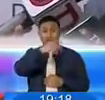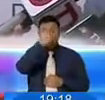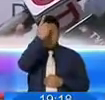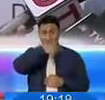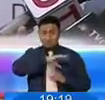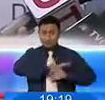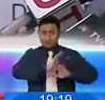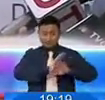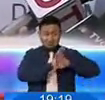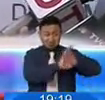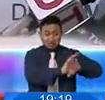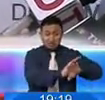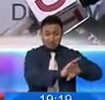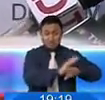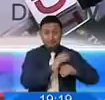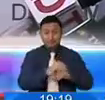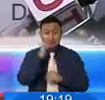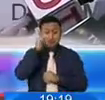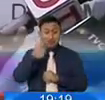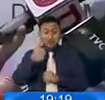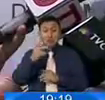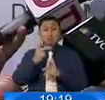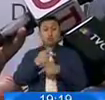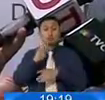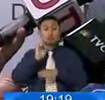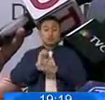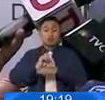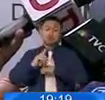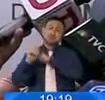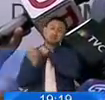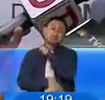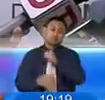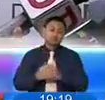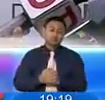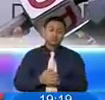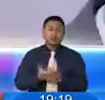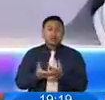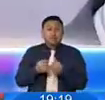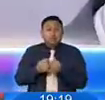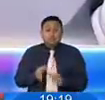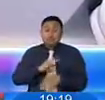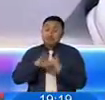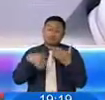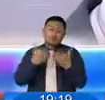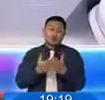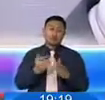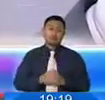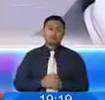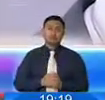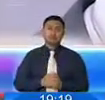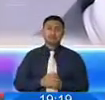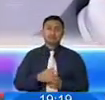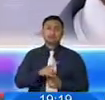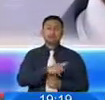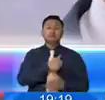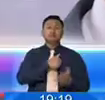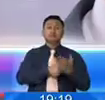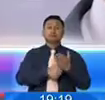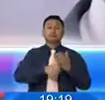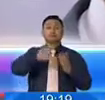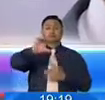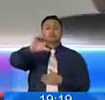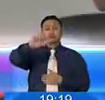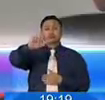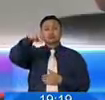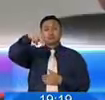haber sanciones contra los productos ecuatorianos. ¿Quién pierde? Los productores y los exportadores. Y en la posición que tiene el ministro Campana referente a